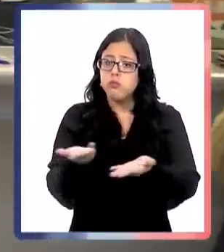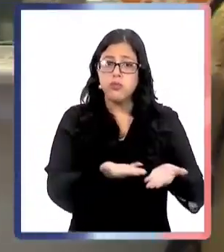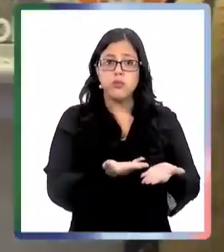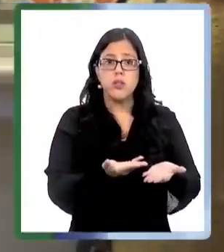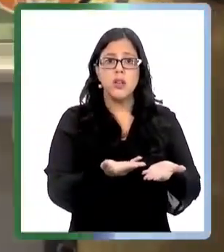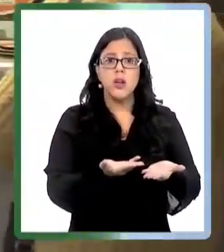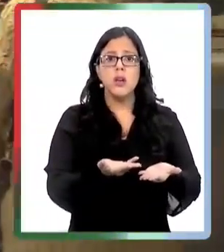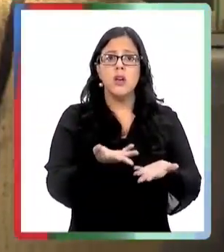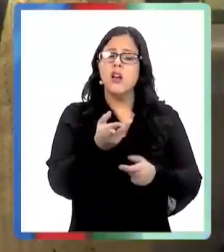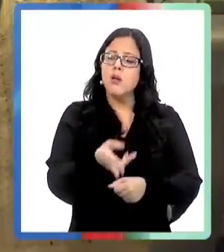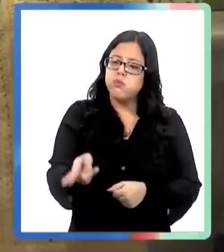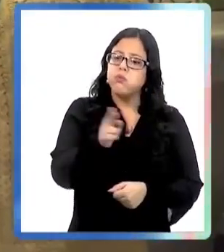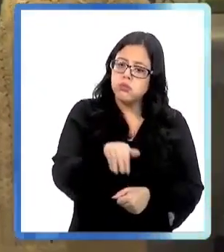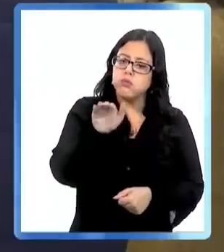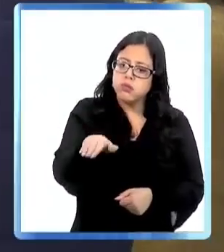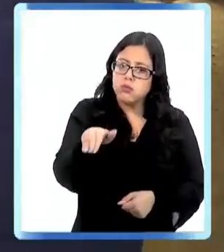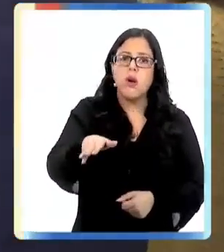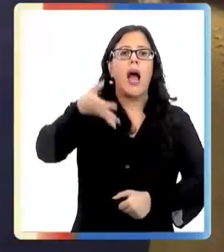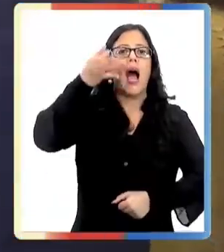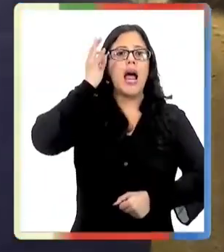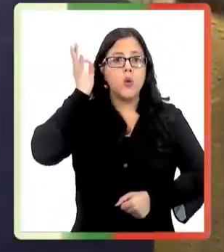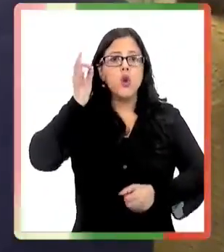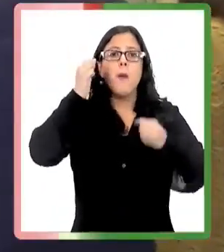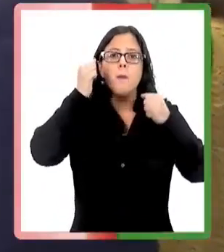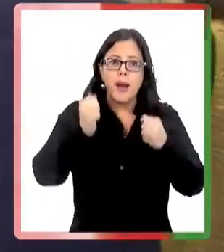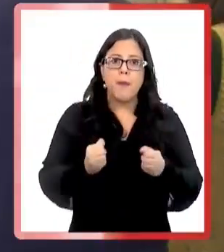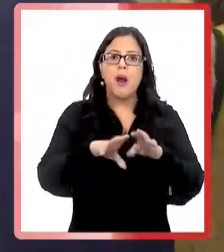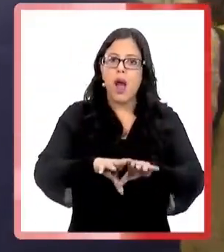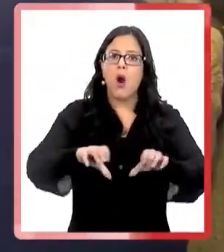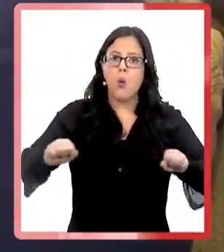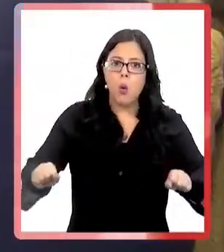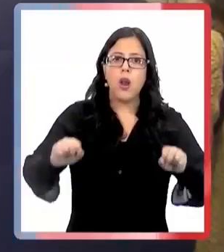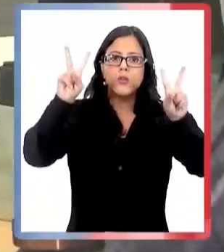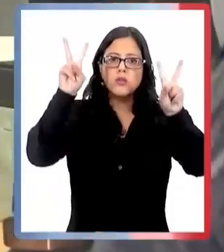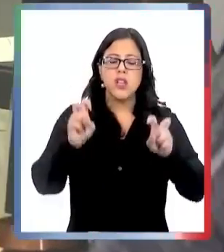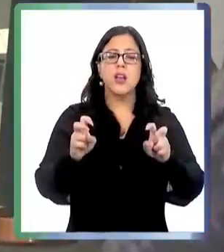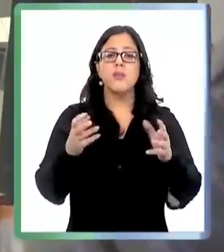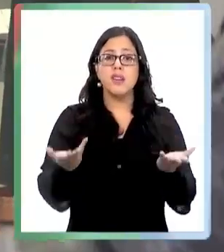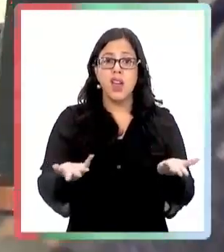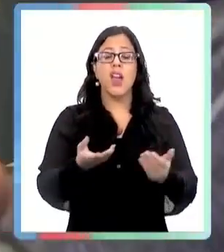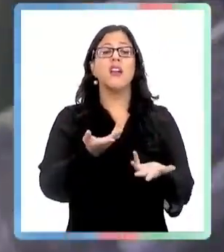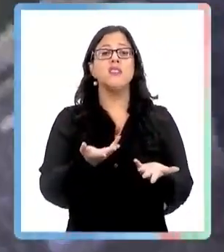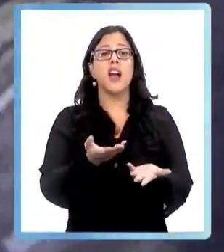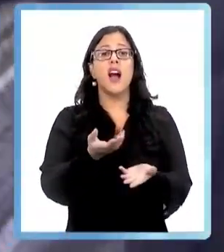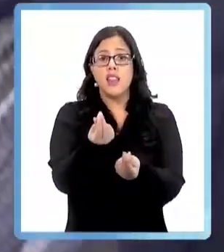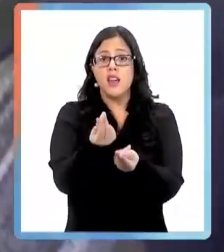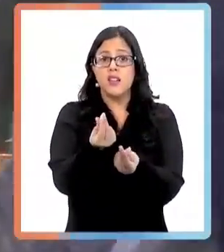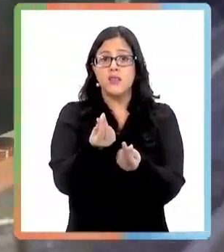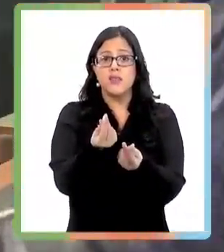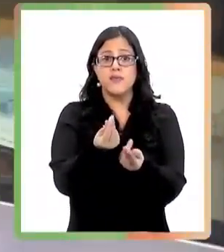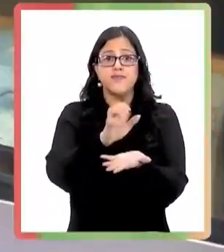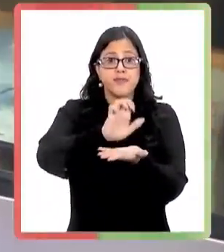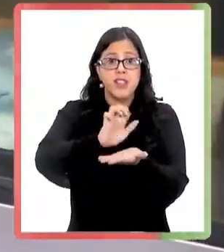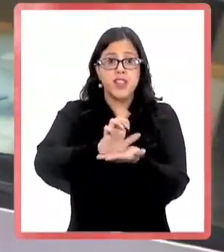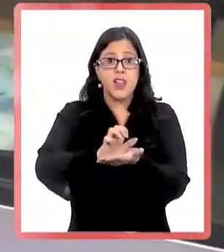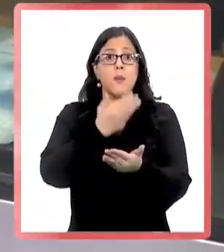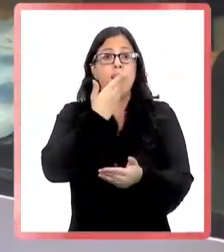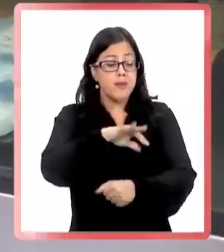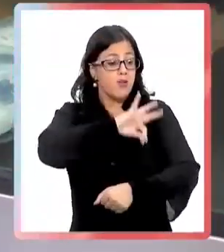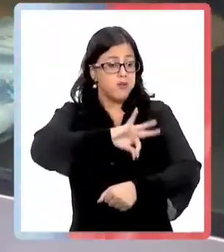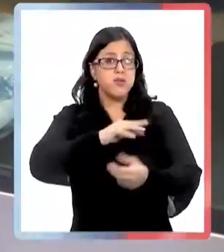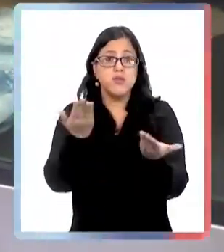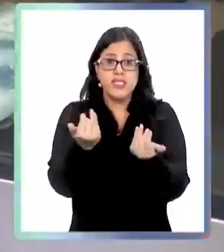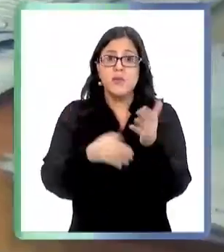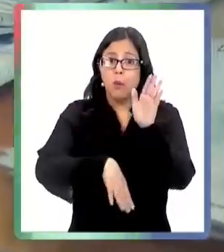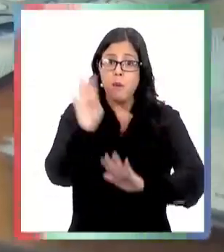partidos que los hemos invitado, no se imaginan cuántas veces, a reuniones para poder concordar un pacto fiscal. Porque para poder financiar